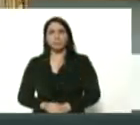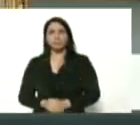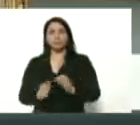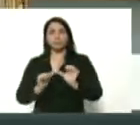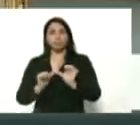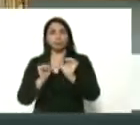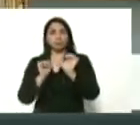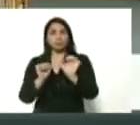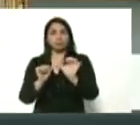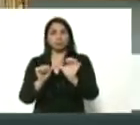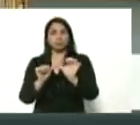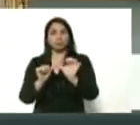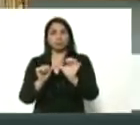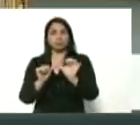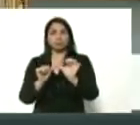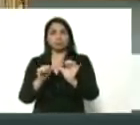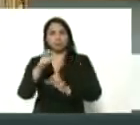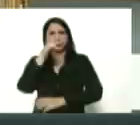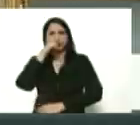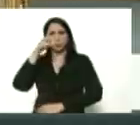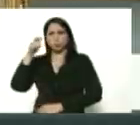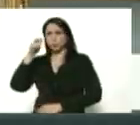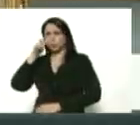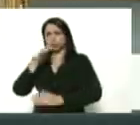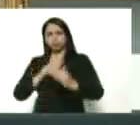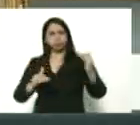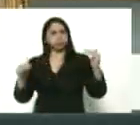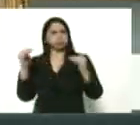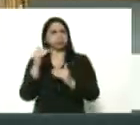mantuvimos la guardia en alto,